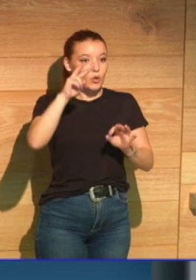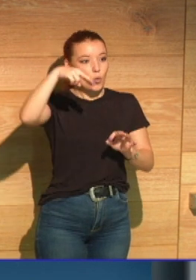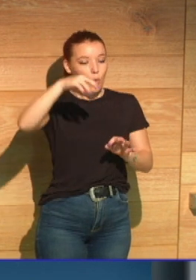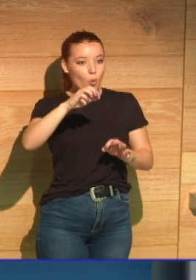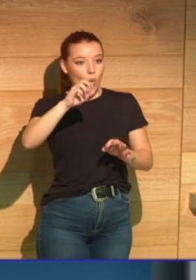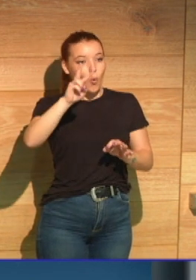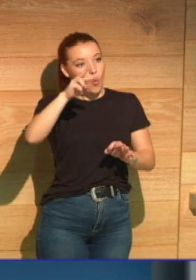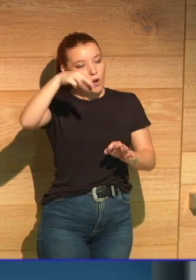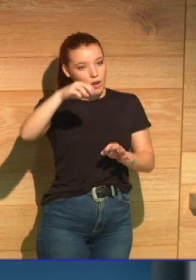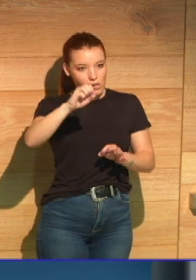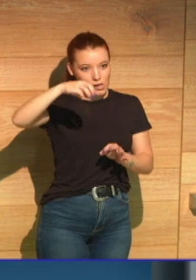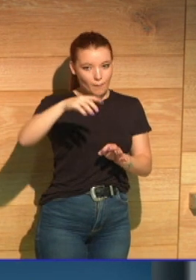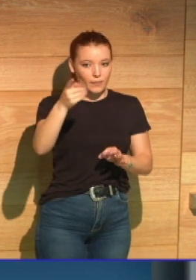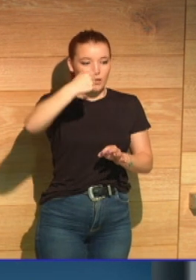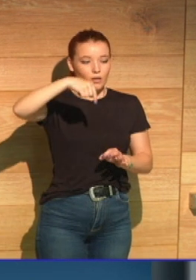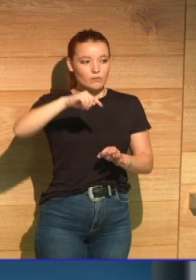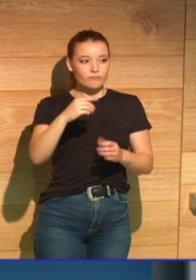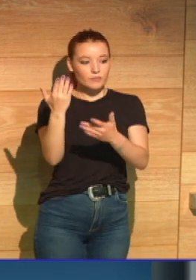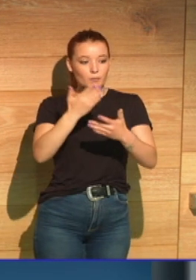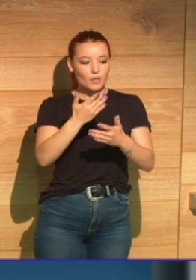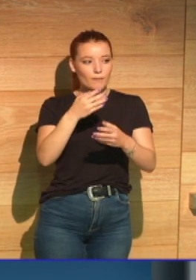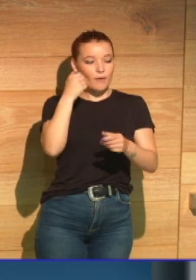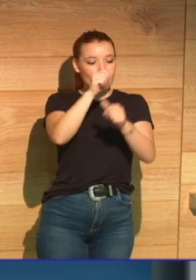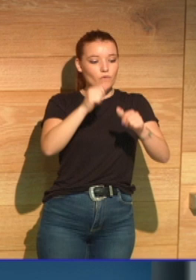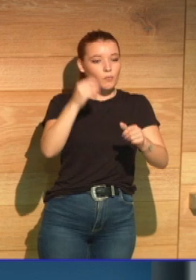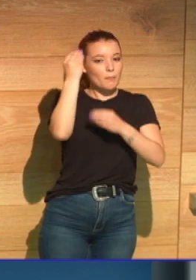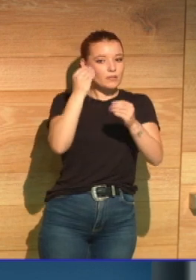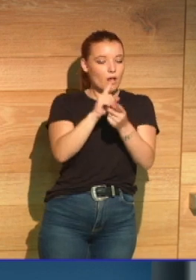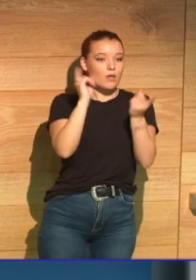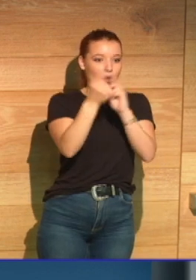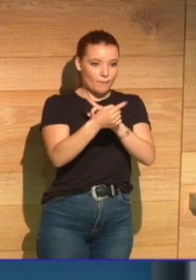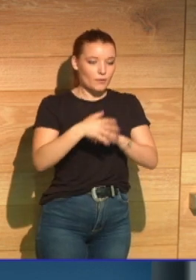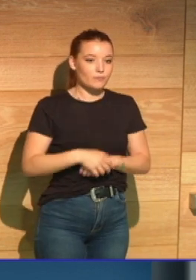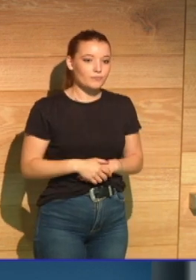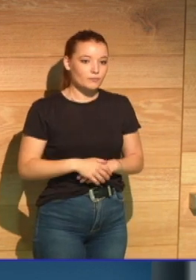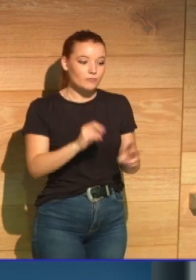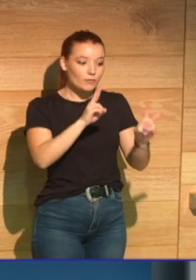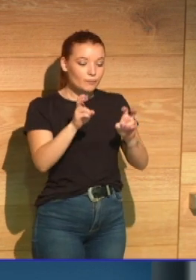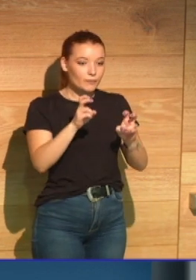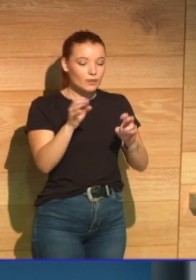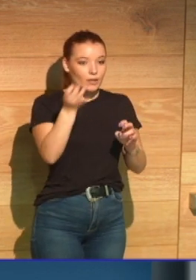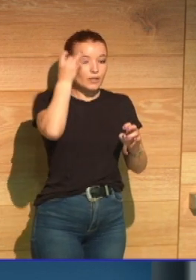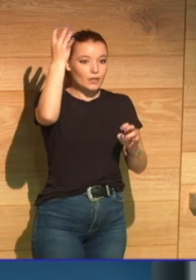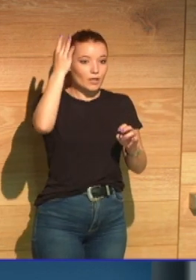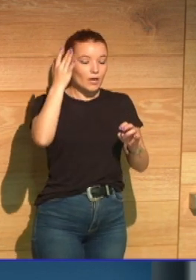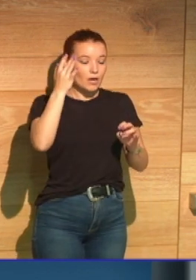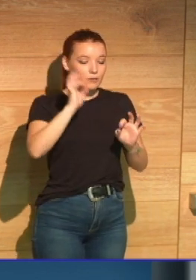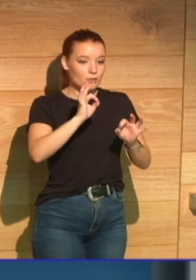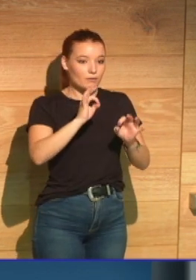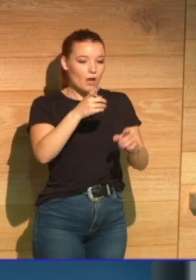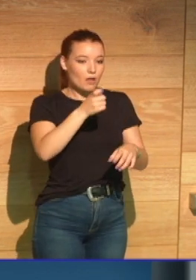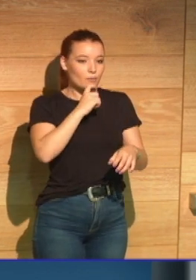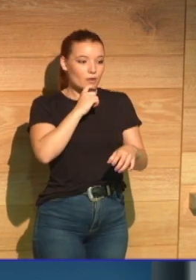nos invitan a pensar de otra manera en este paradigma epistemológico del conocimiento. La idea misma de la complejidad ya nos propone